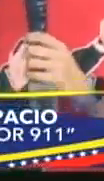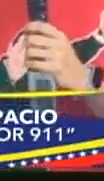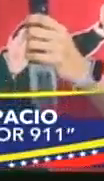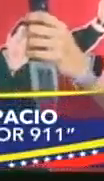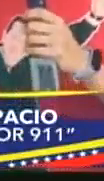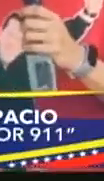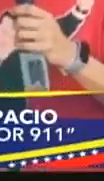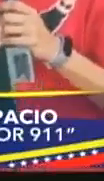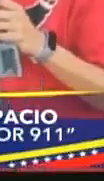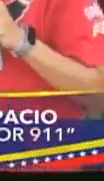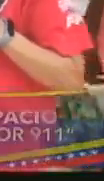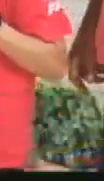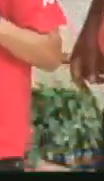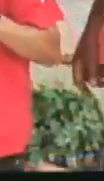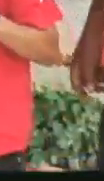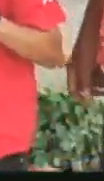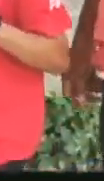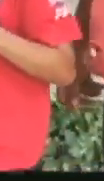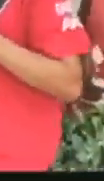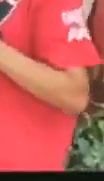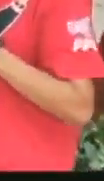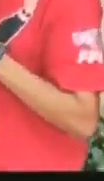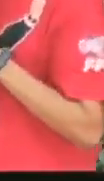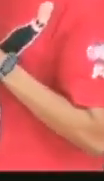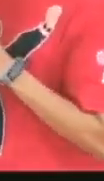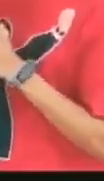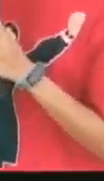nos ha encomendado en el estado Nueva Esparta.